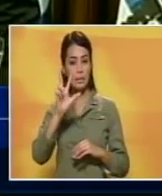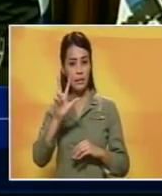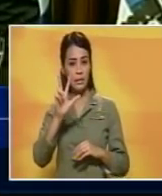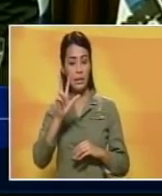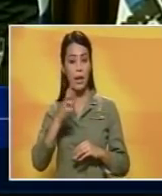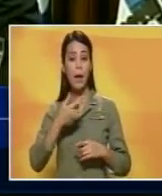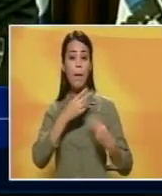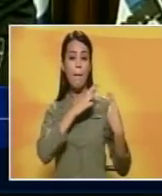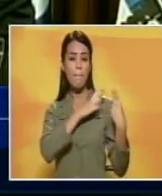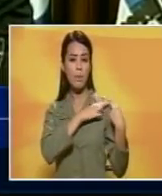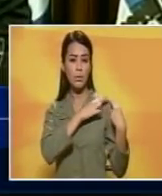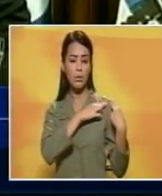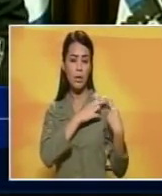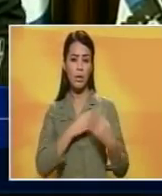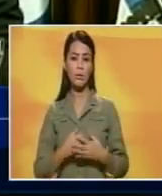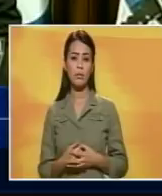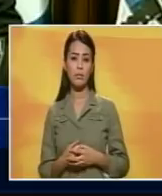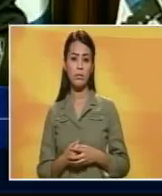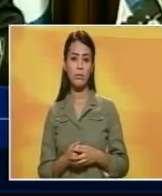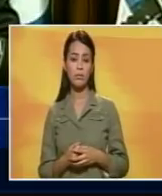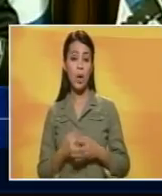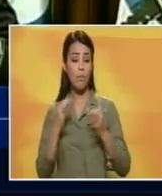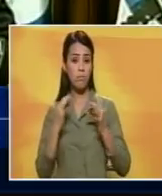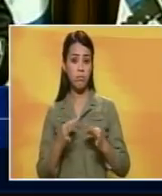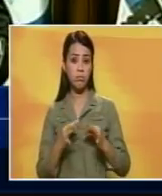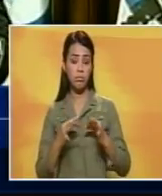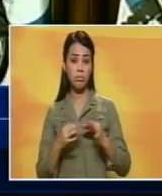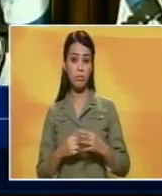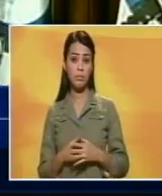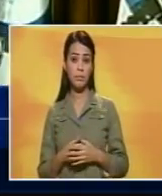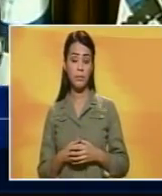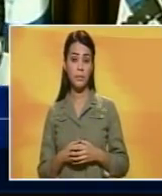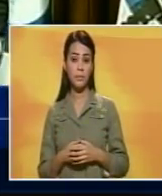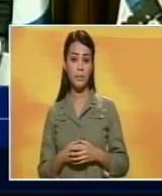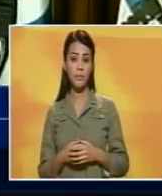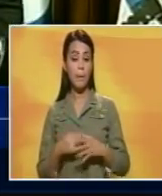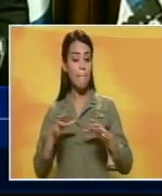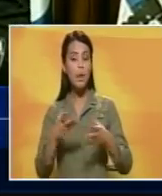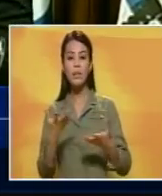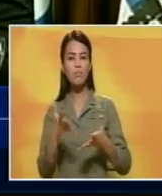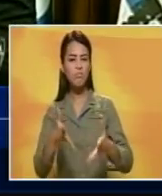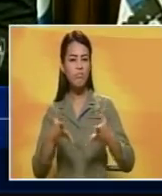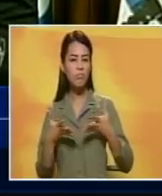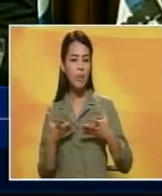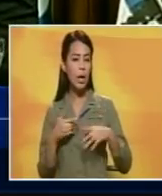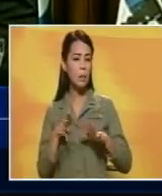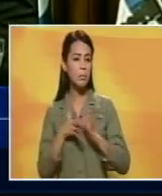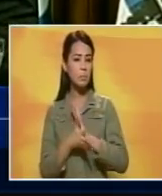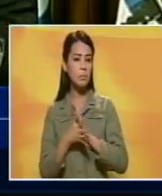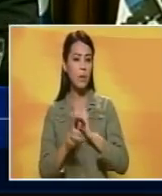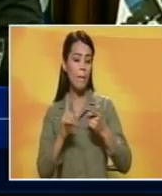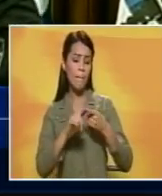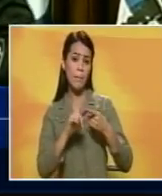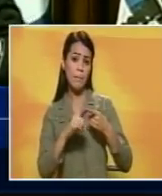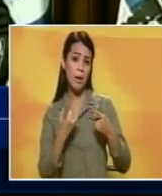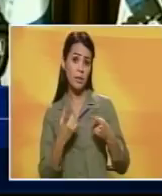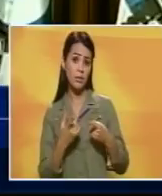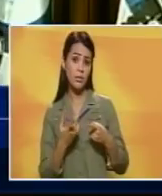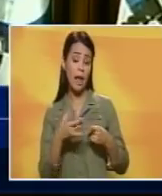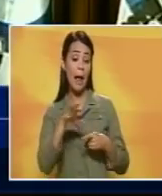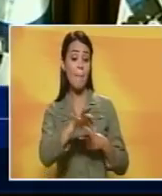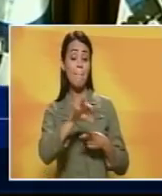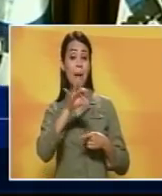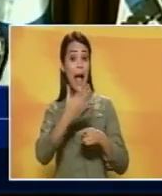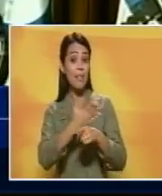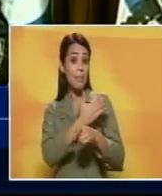titulares. 33 magistrados titulares que para ser electos primero pasaron por la preselección